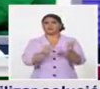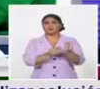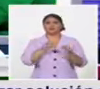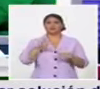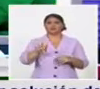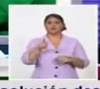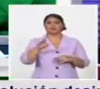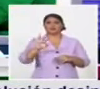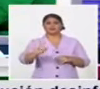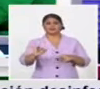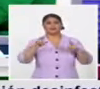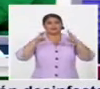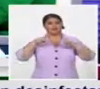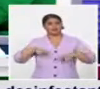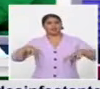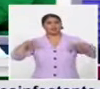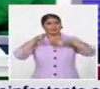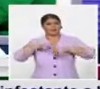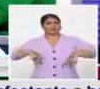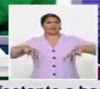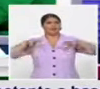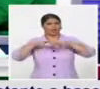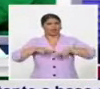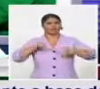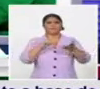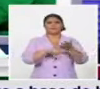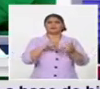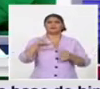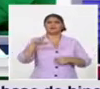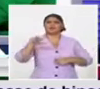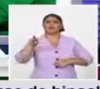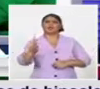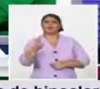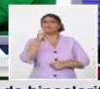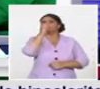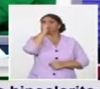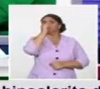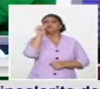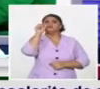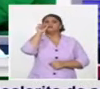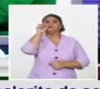18.417 muestras PCR para el diagnóstico de la enfermedad,